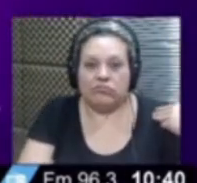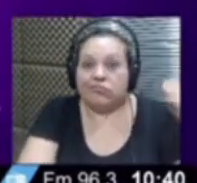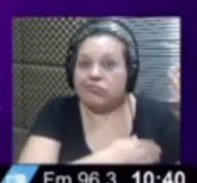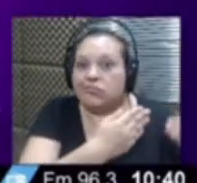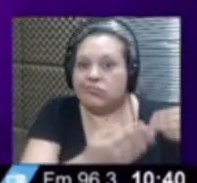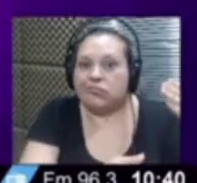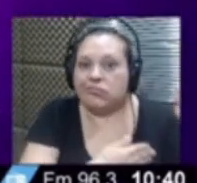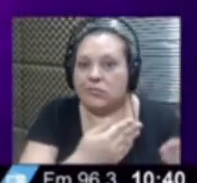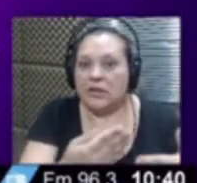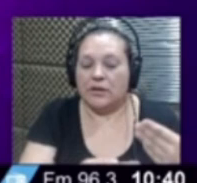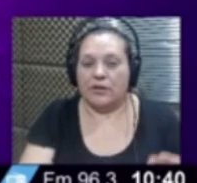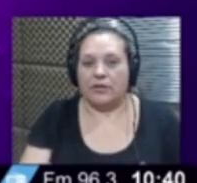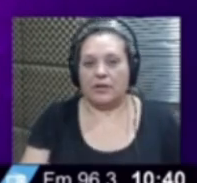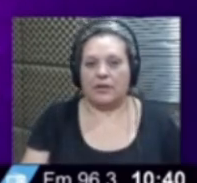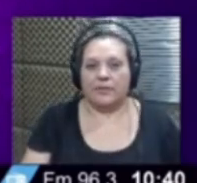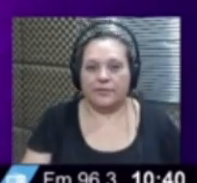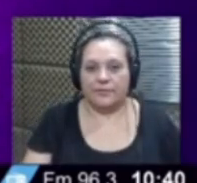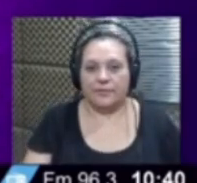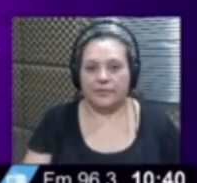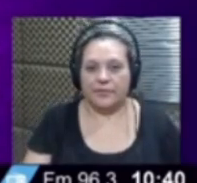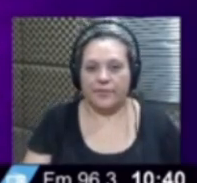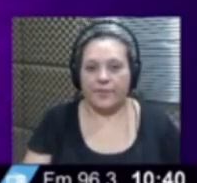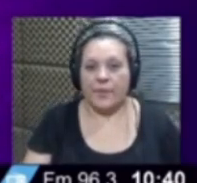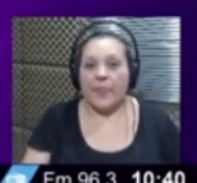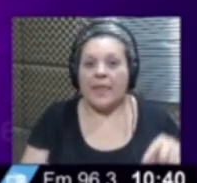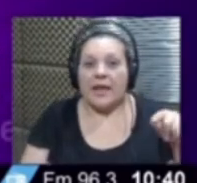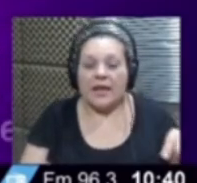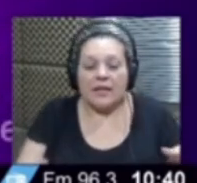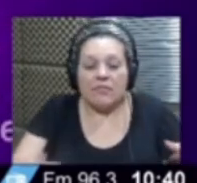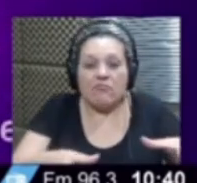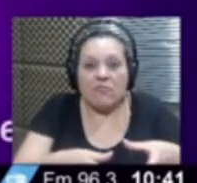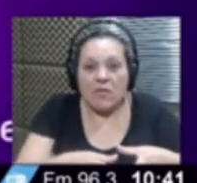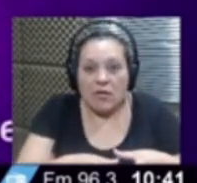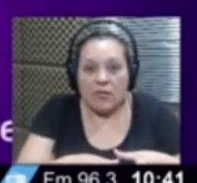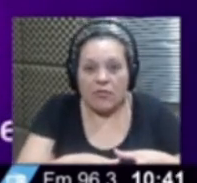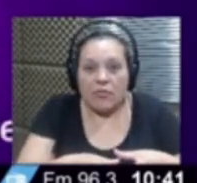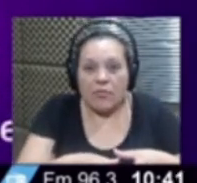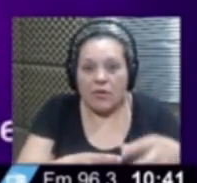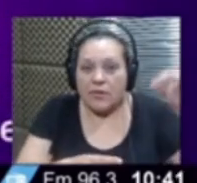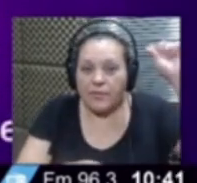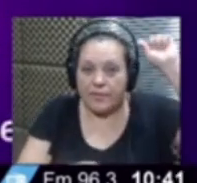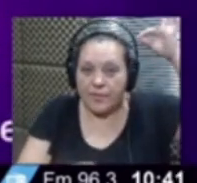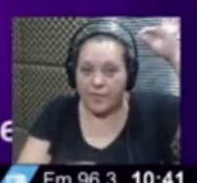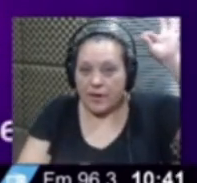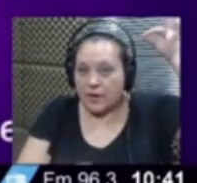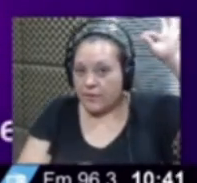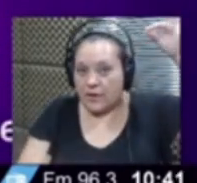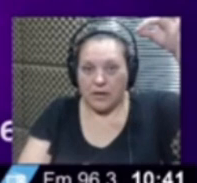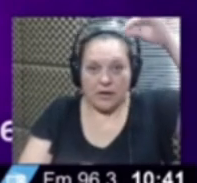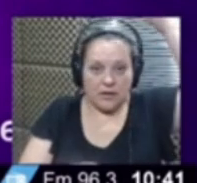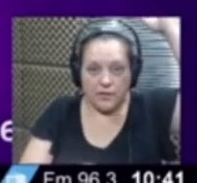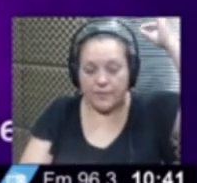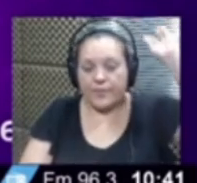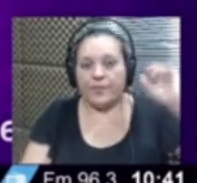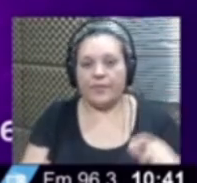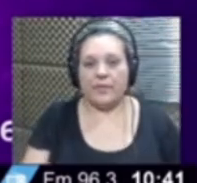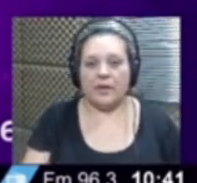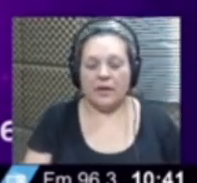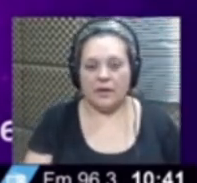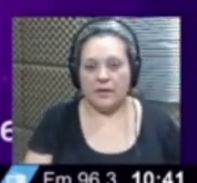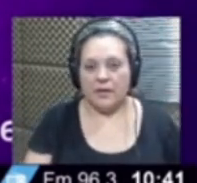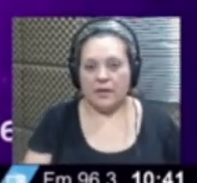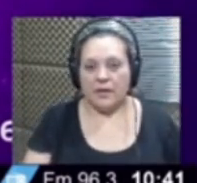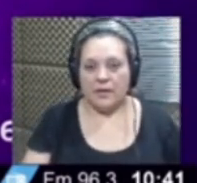eurocentrismo. El movimiento panafricanista data de, para ubicar un poco mejor a la